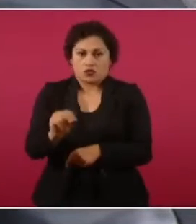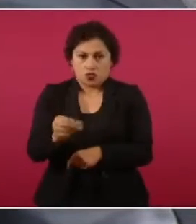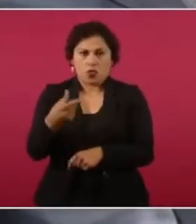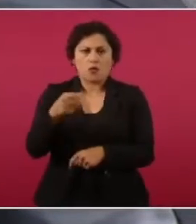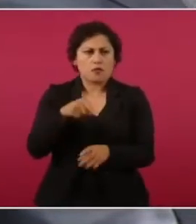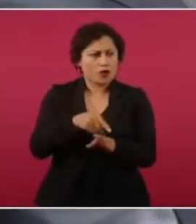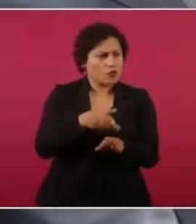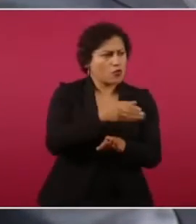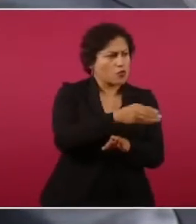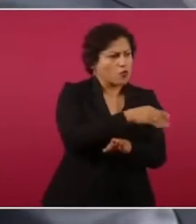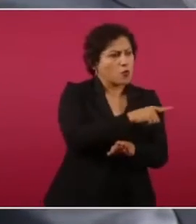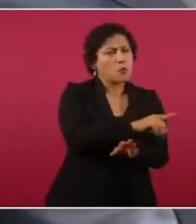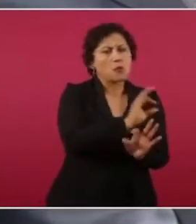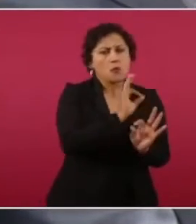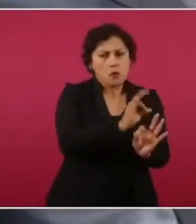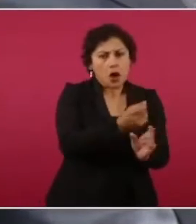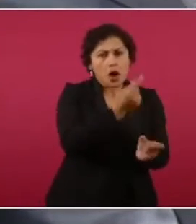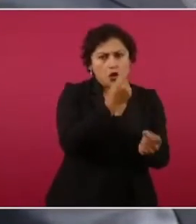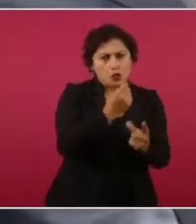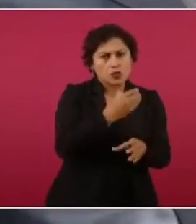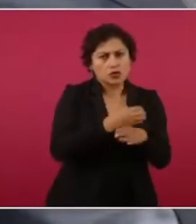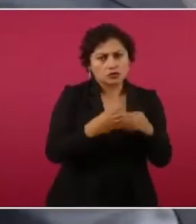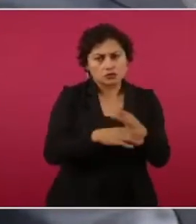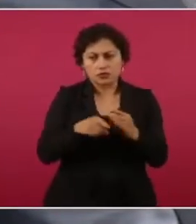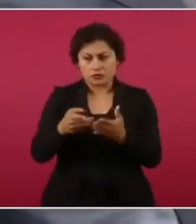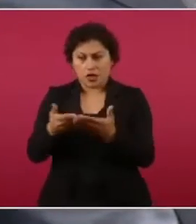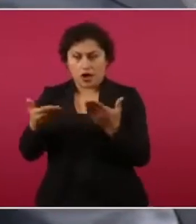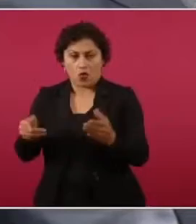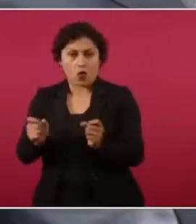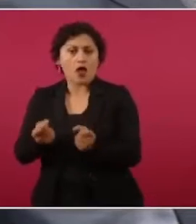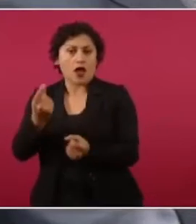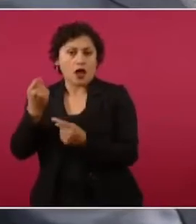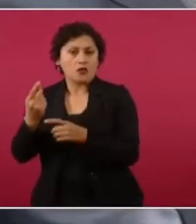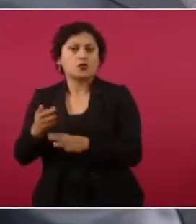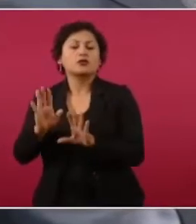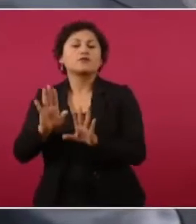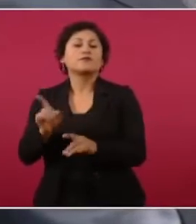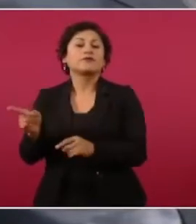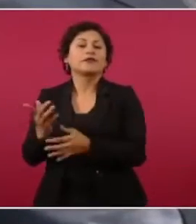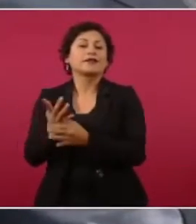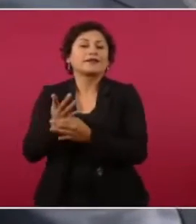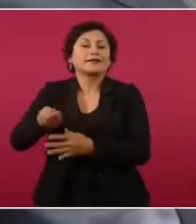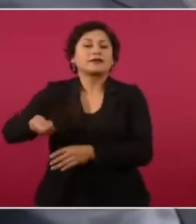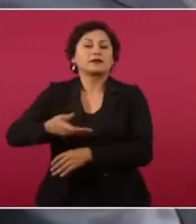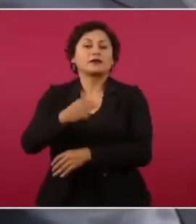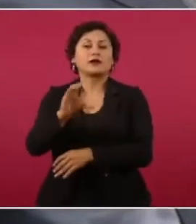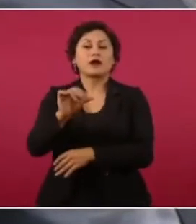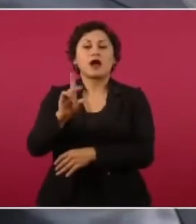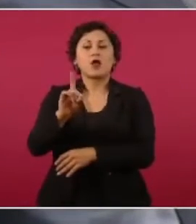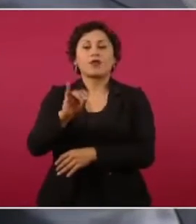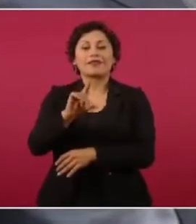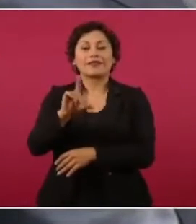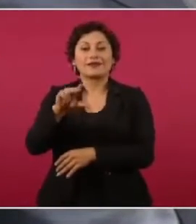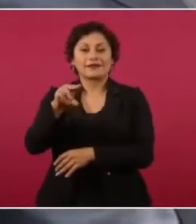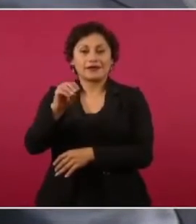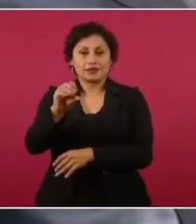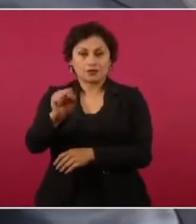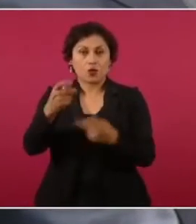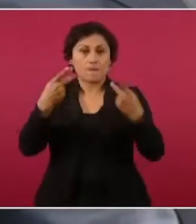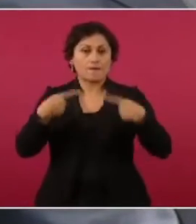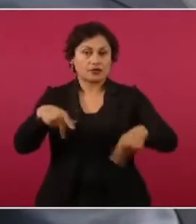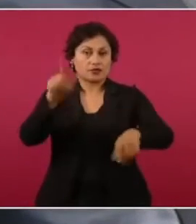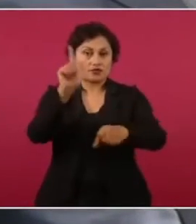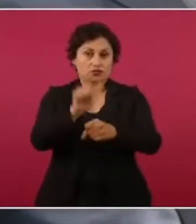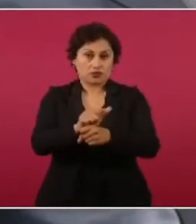que no están bien. De hecho, él hablaba de una cuestión de caudillismo personalizado que se dio a partir de la actitud que se tomó después